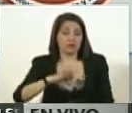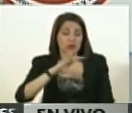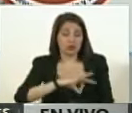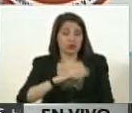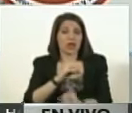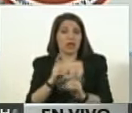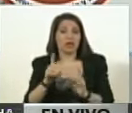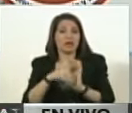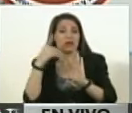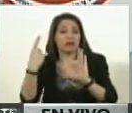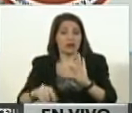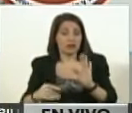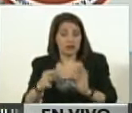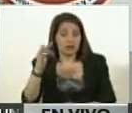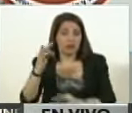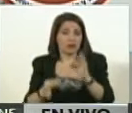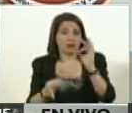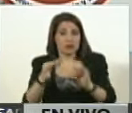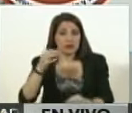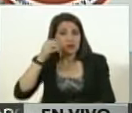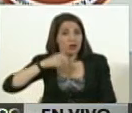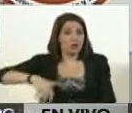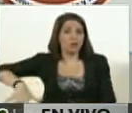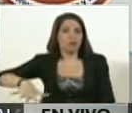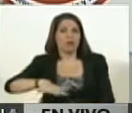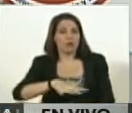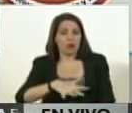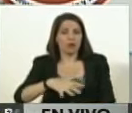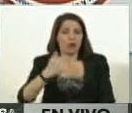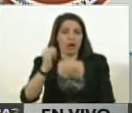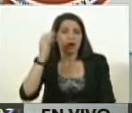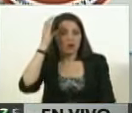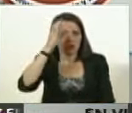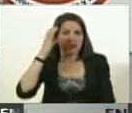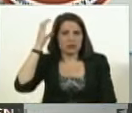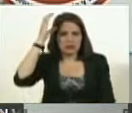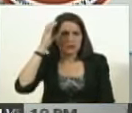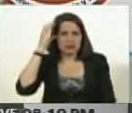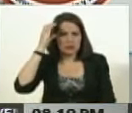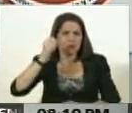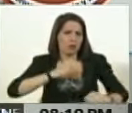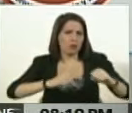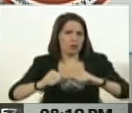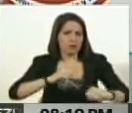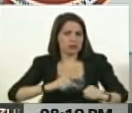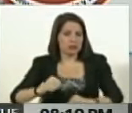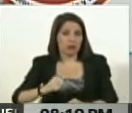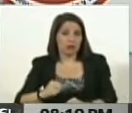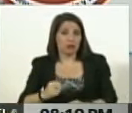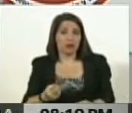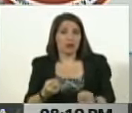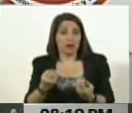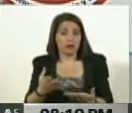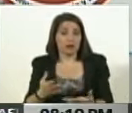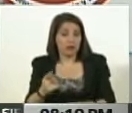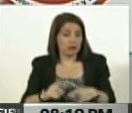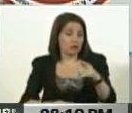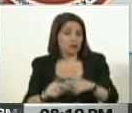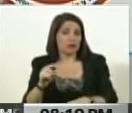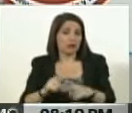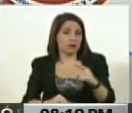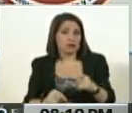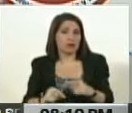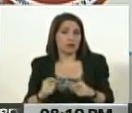de justicia, y de un pueblo consciente y movilizado para garantizar la concreción de la